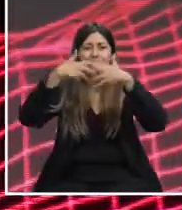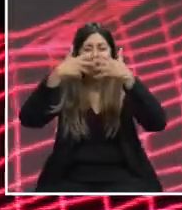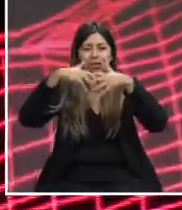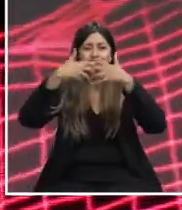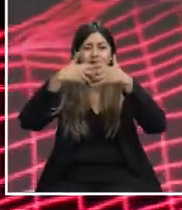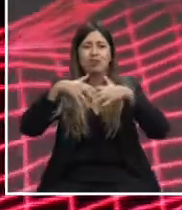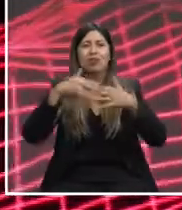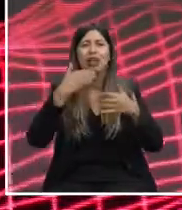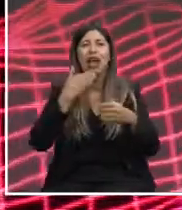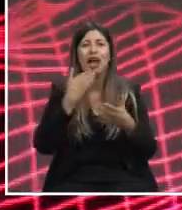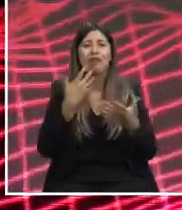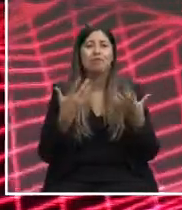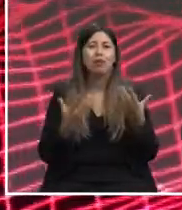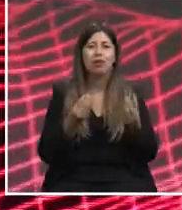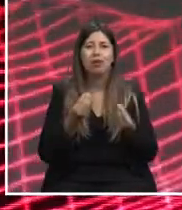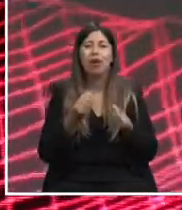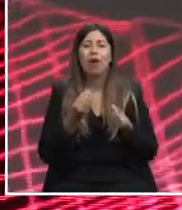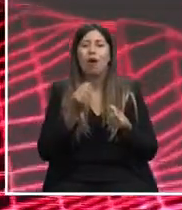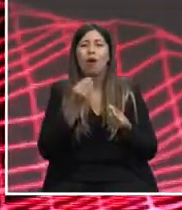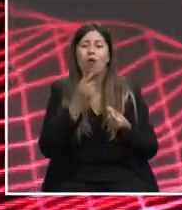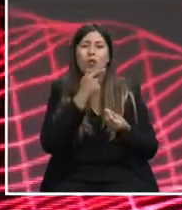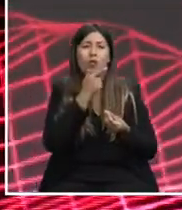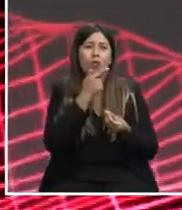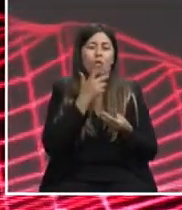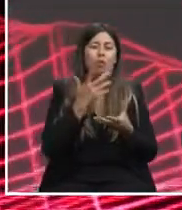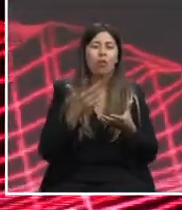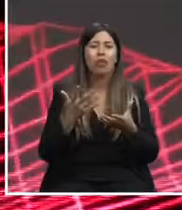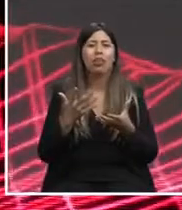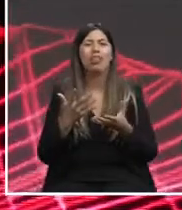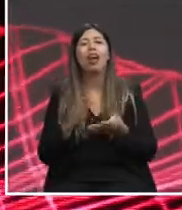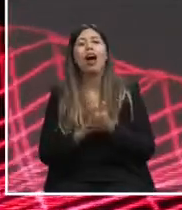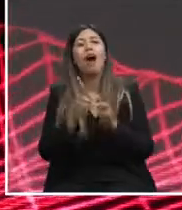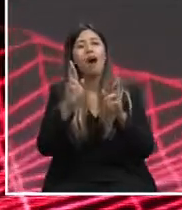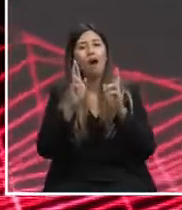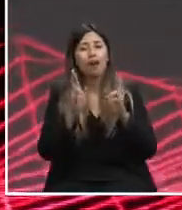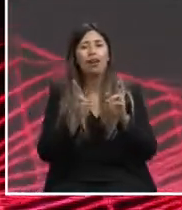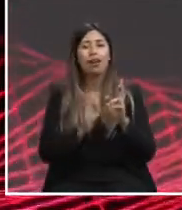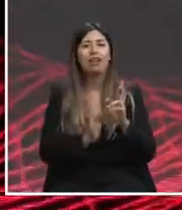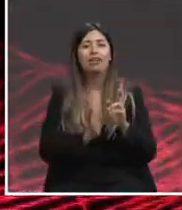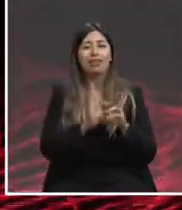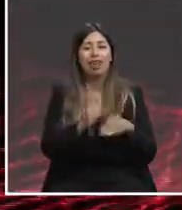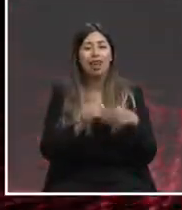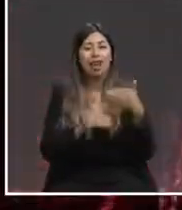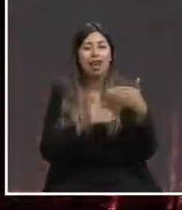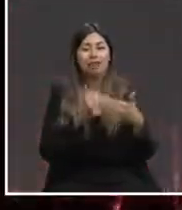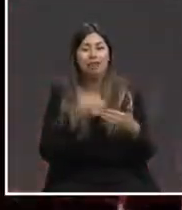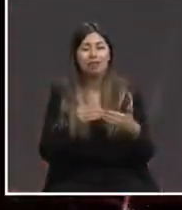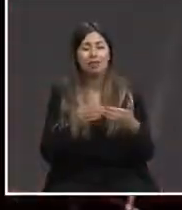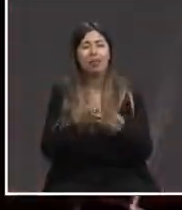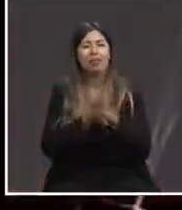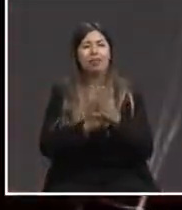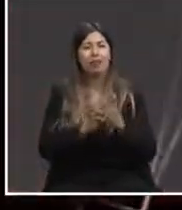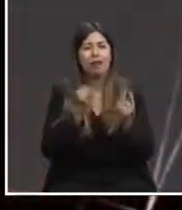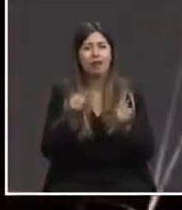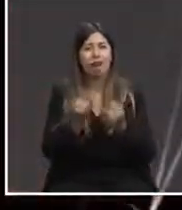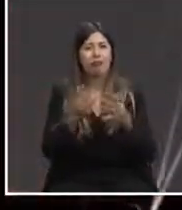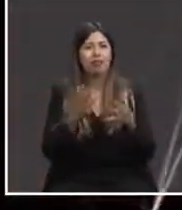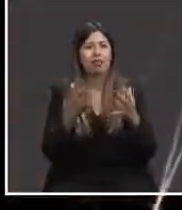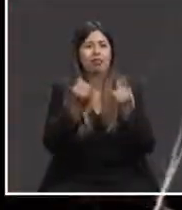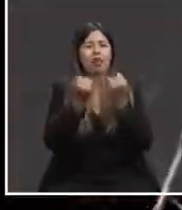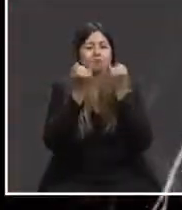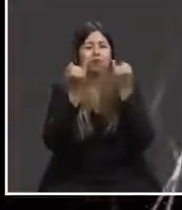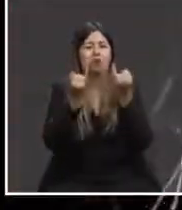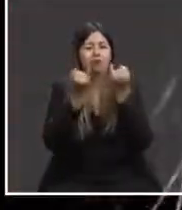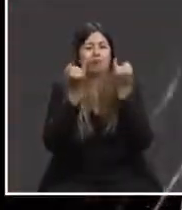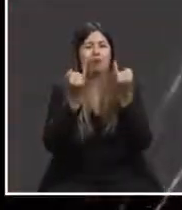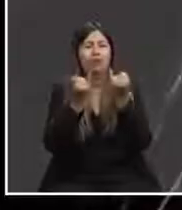de inquietudes. Y bueno, ojalá que podamos seguir decantando, ¿cierto?, esta información. A veces es tanto que uno le cuesta